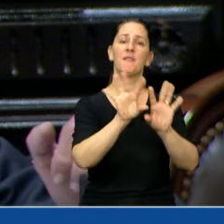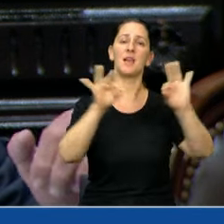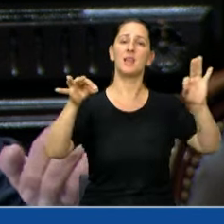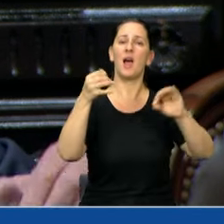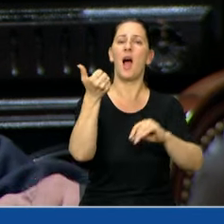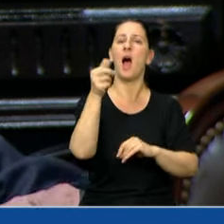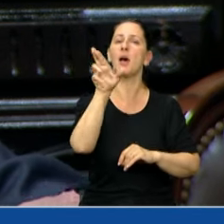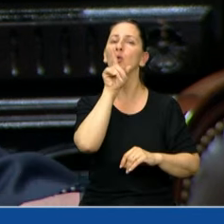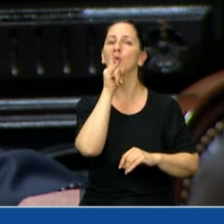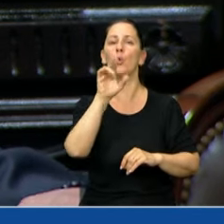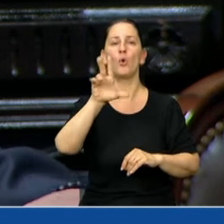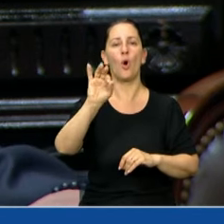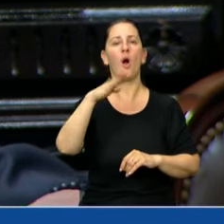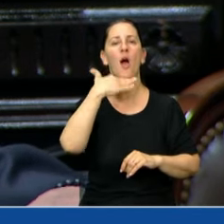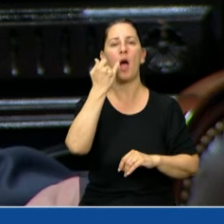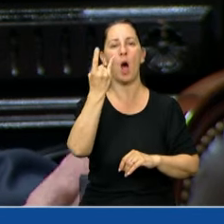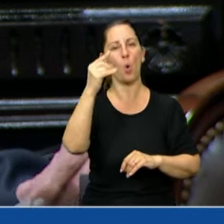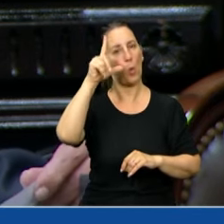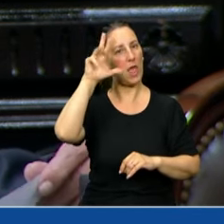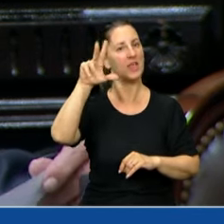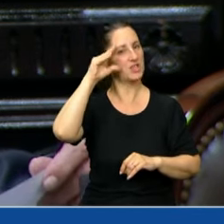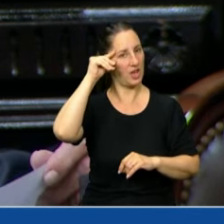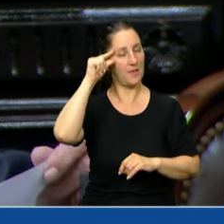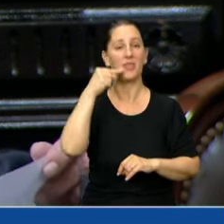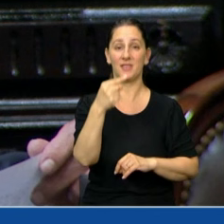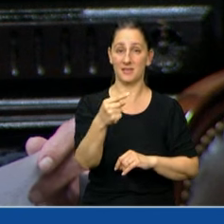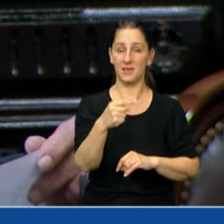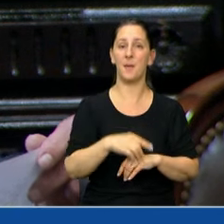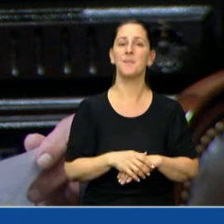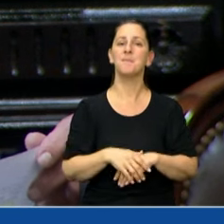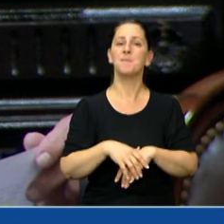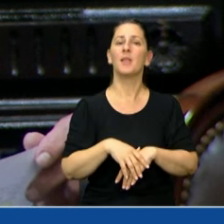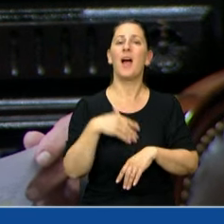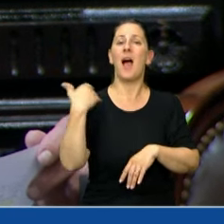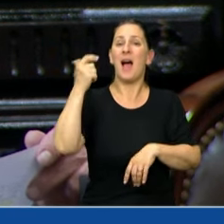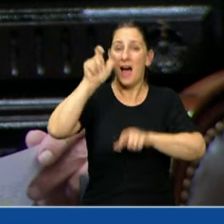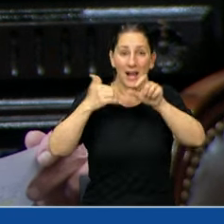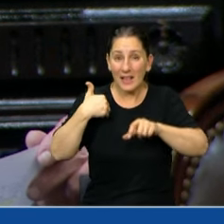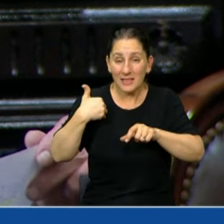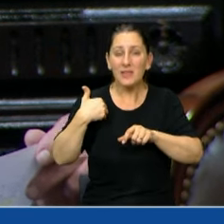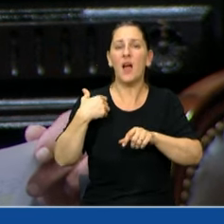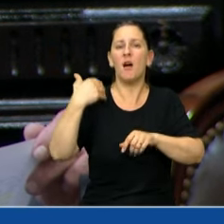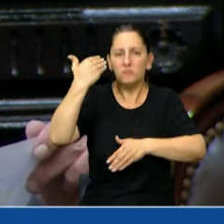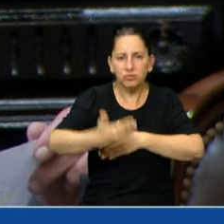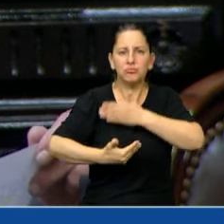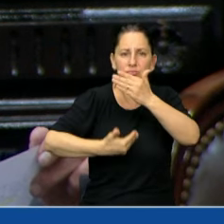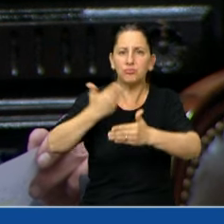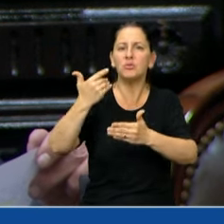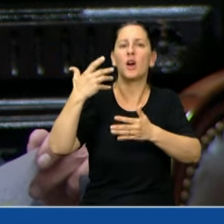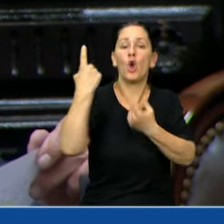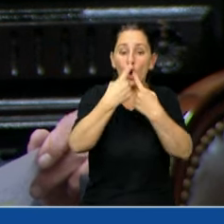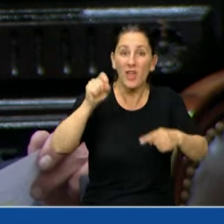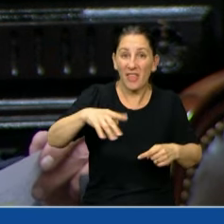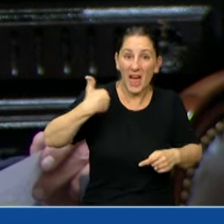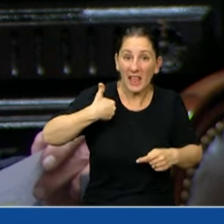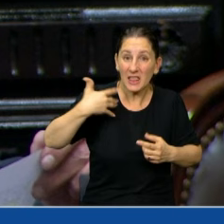Arturo jaureche decía que hasta que los argentinos no recuperemos para la nación